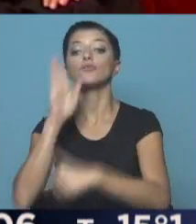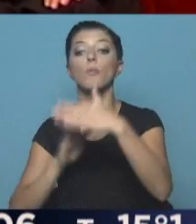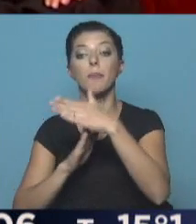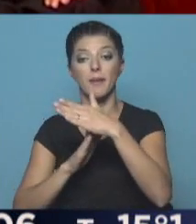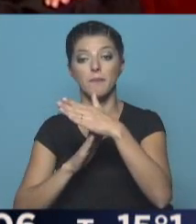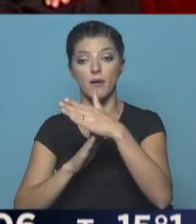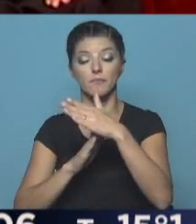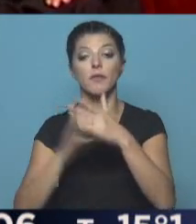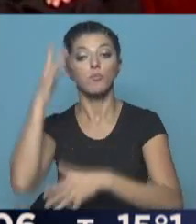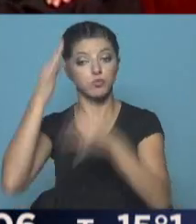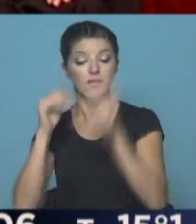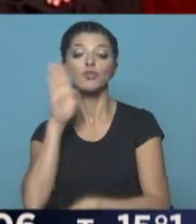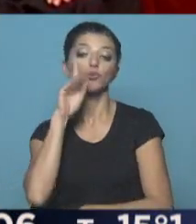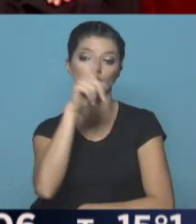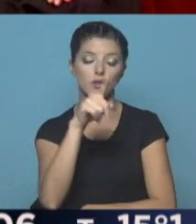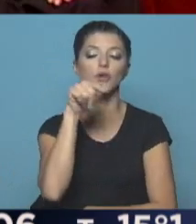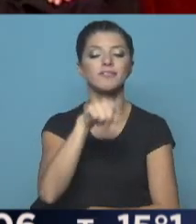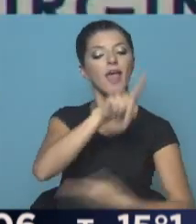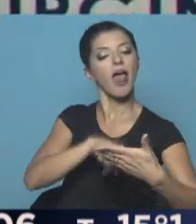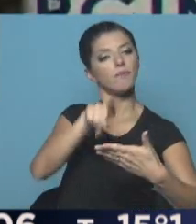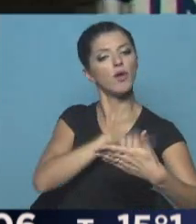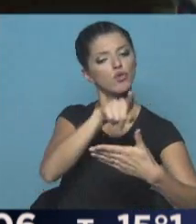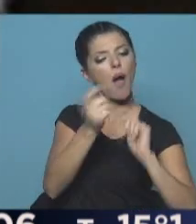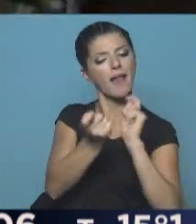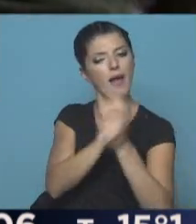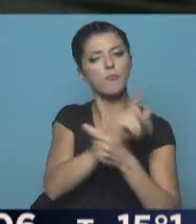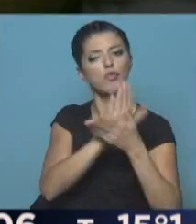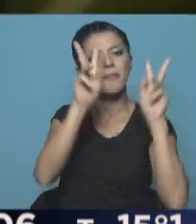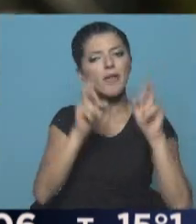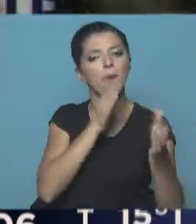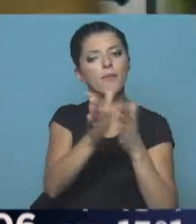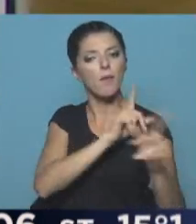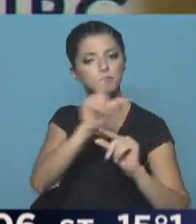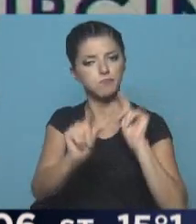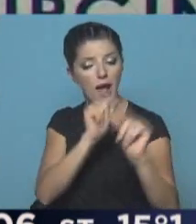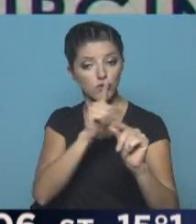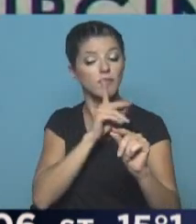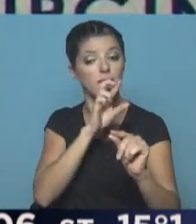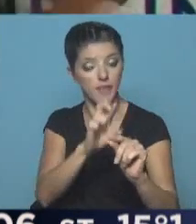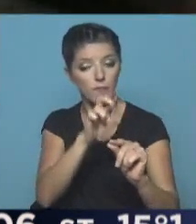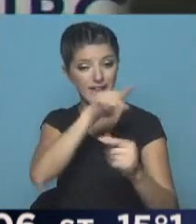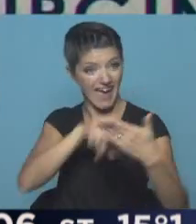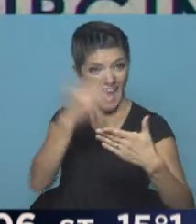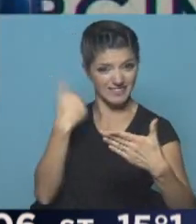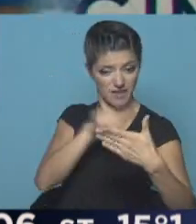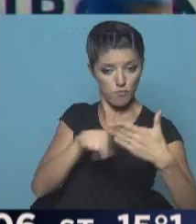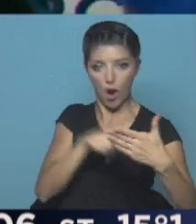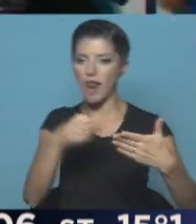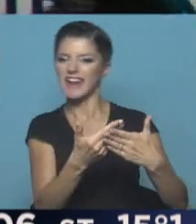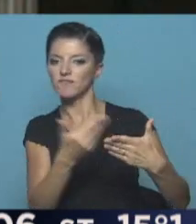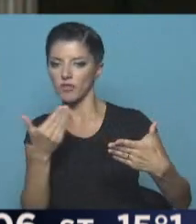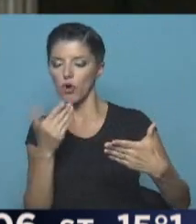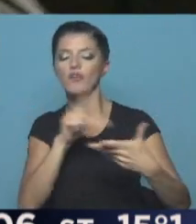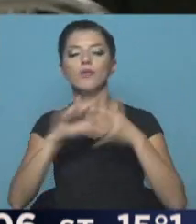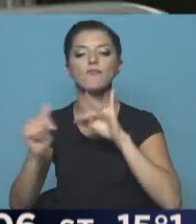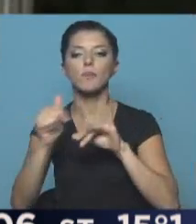Unidos levantó parcialmente el veto a la reforma migratoria del presidente Donald Trump, lo que se evidencia como una clara muestra del predominio